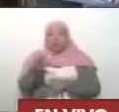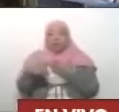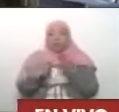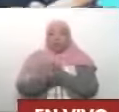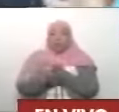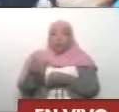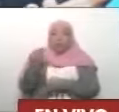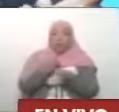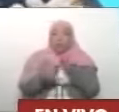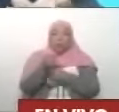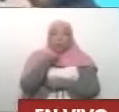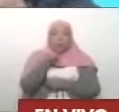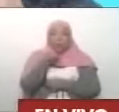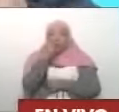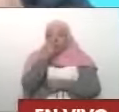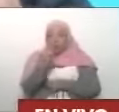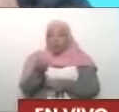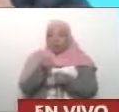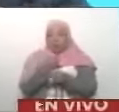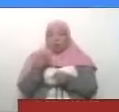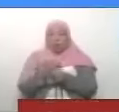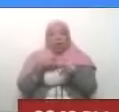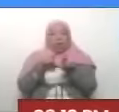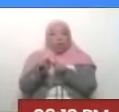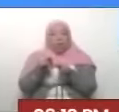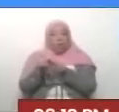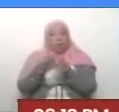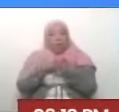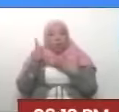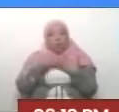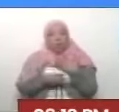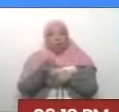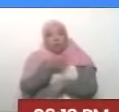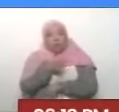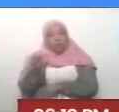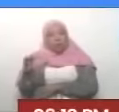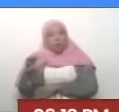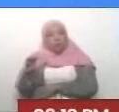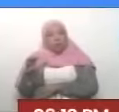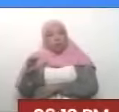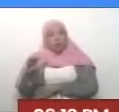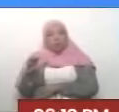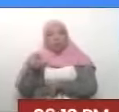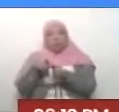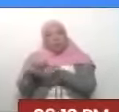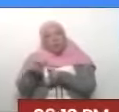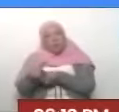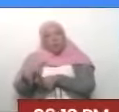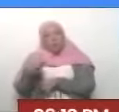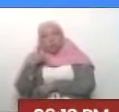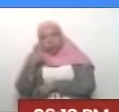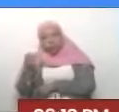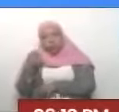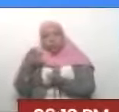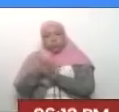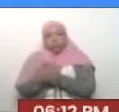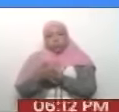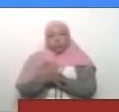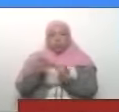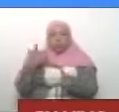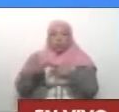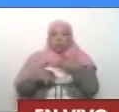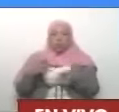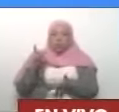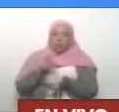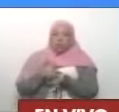nos han puesto a... Bueno, para eso lo invité, para que criticaran la propuesta, para que la perfeccionaran. No es tanto criticarla, sino además complementarla. Porque ¿tú de